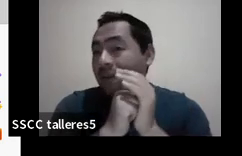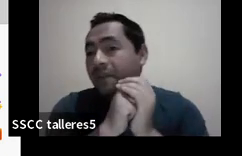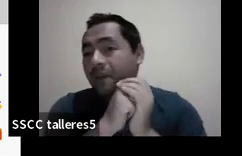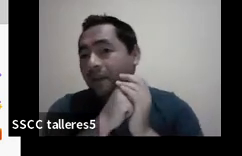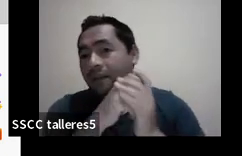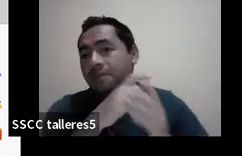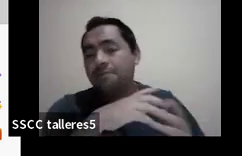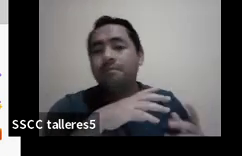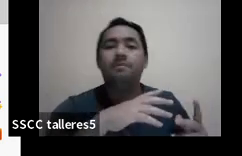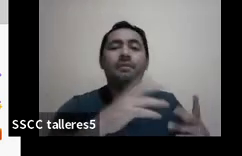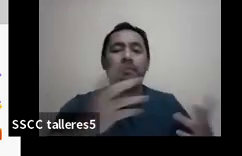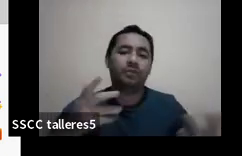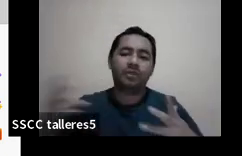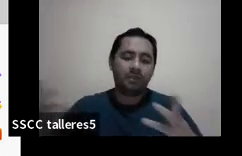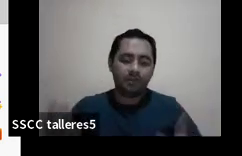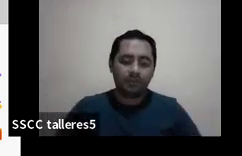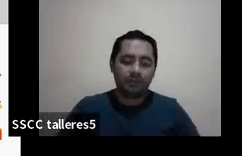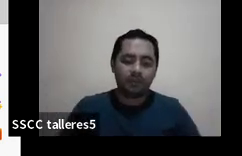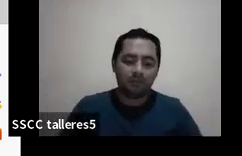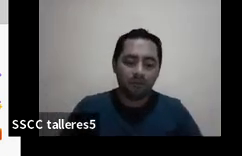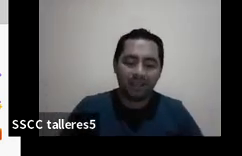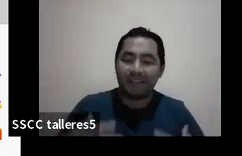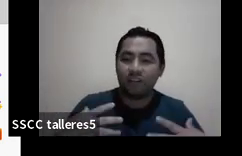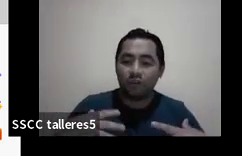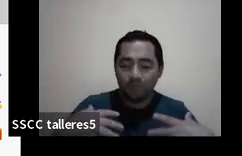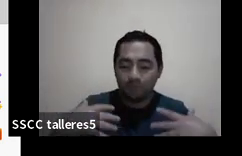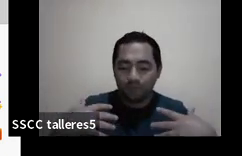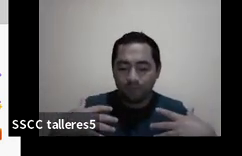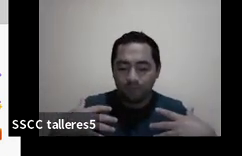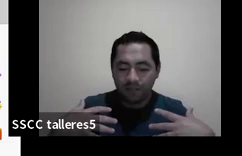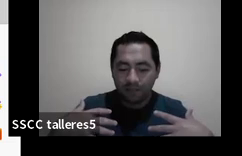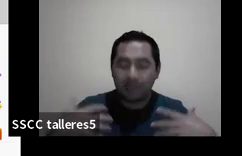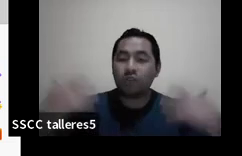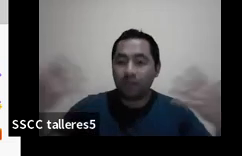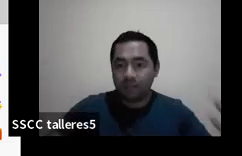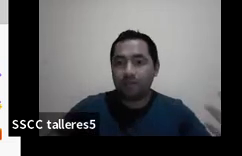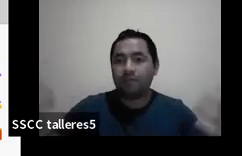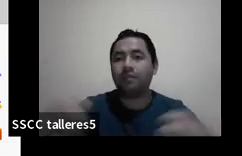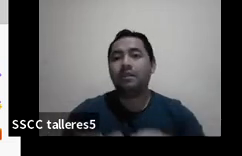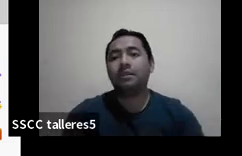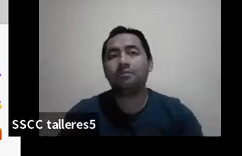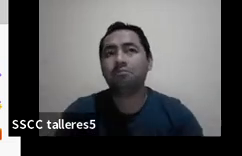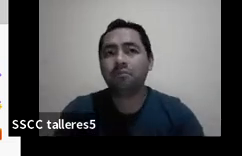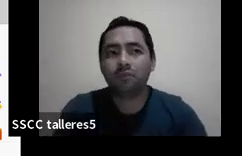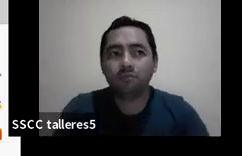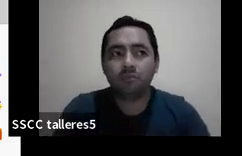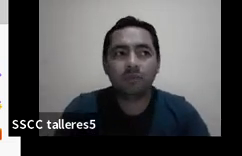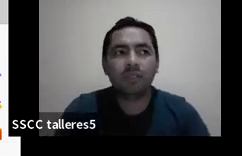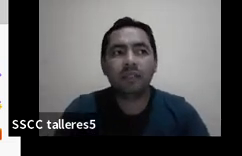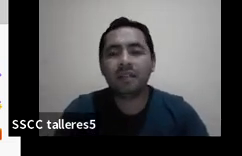sabe escribir, sabe leer, bien, entonces comunicarse con personas